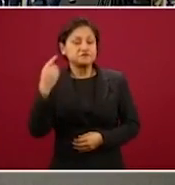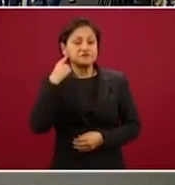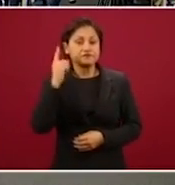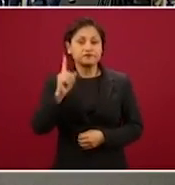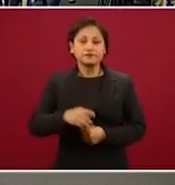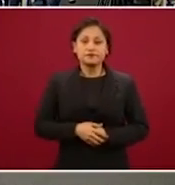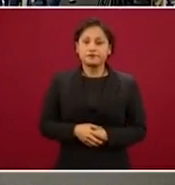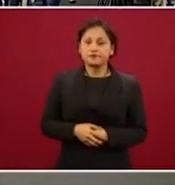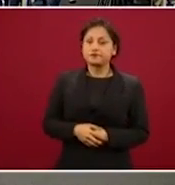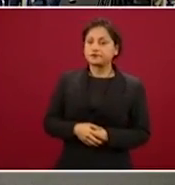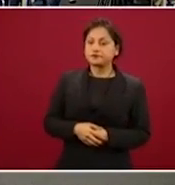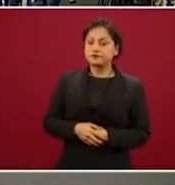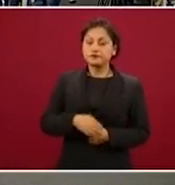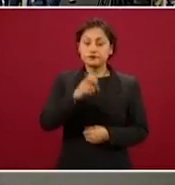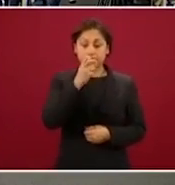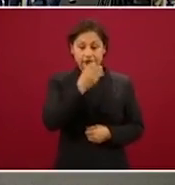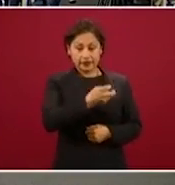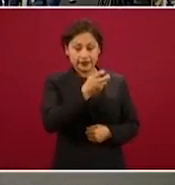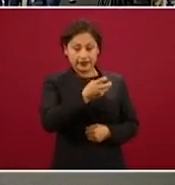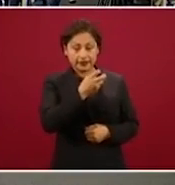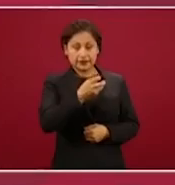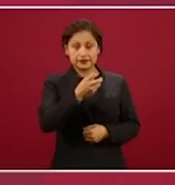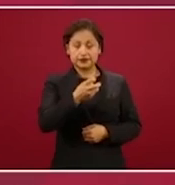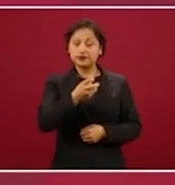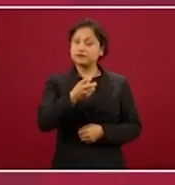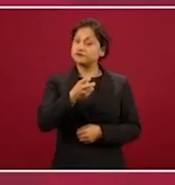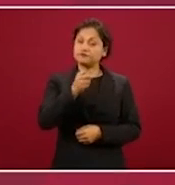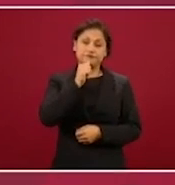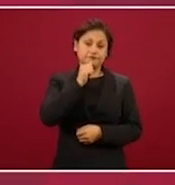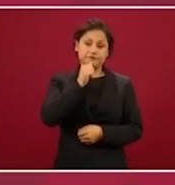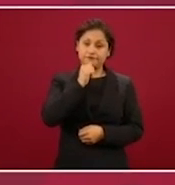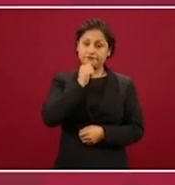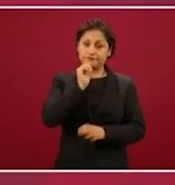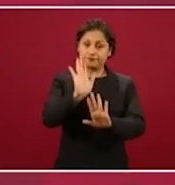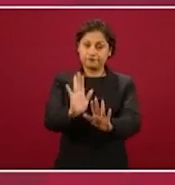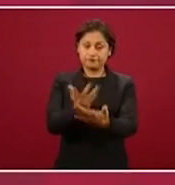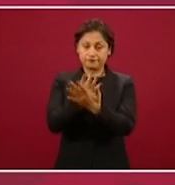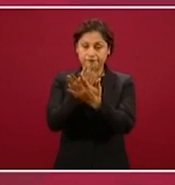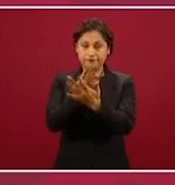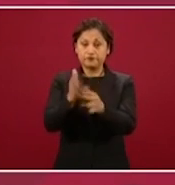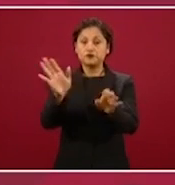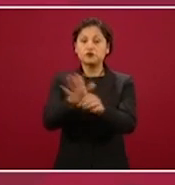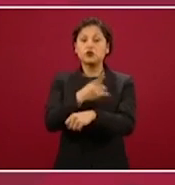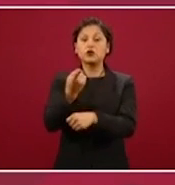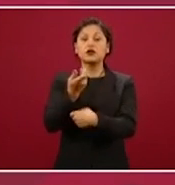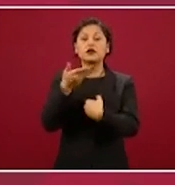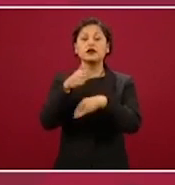Ahí todavía estamos esperando, porque en el caso de salud